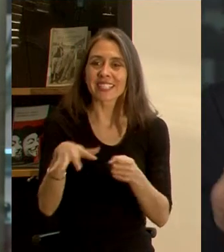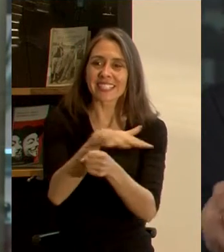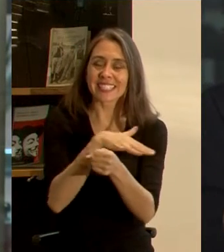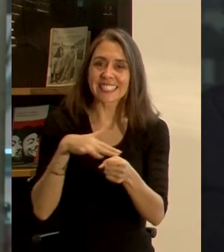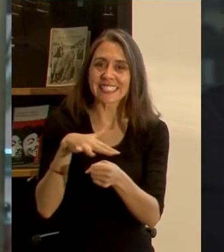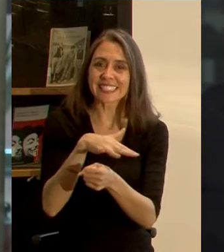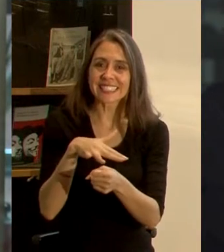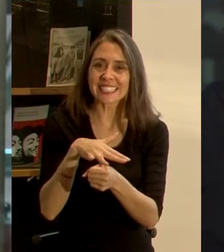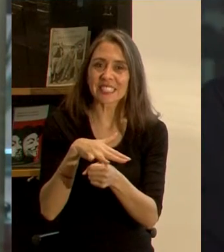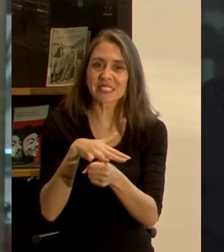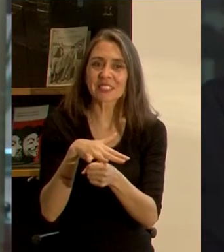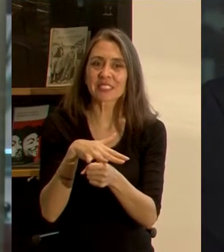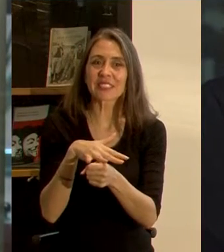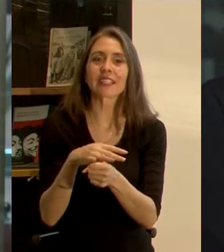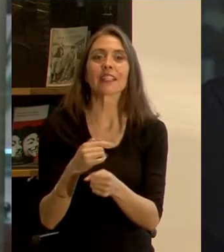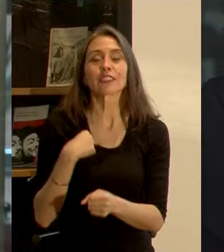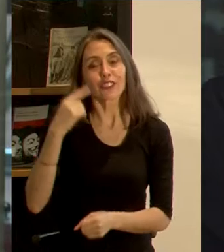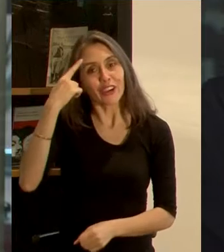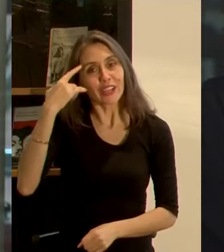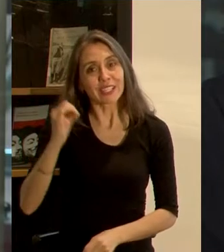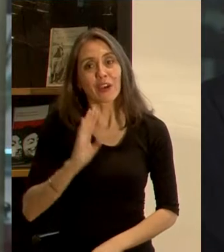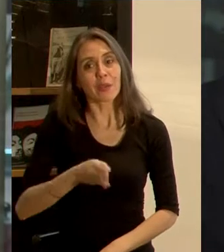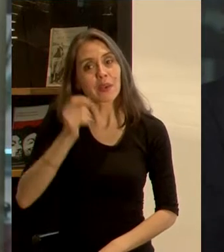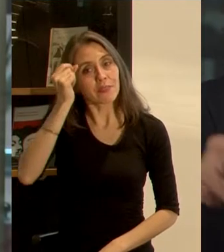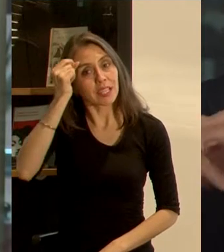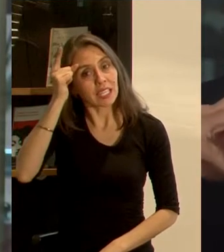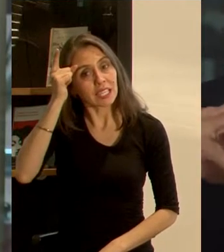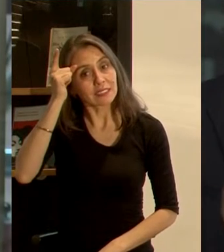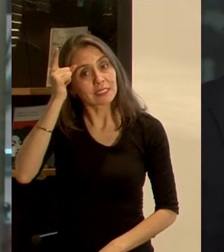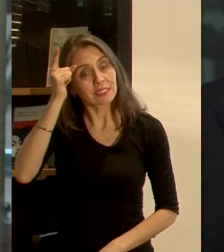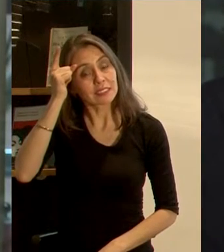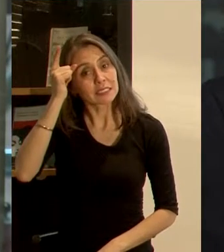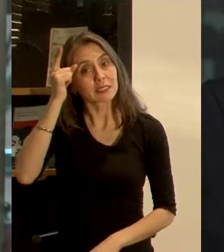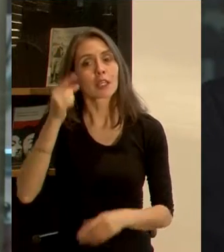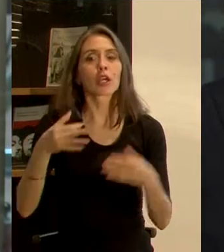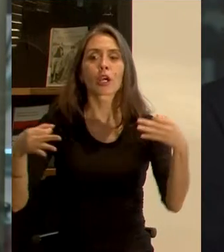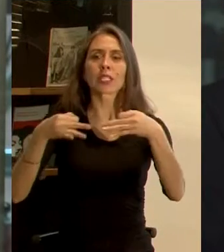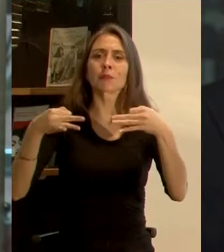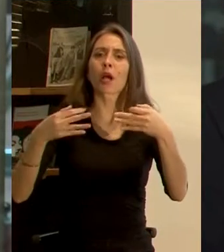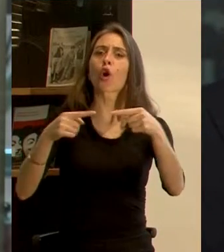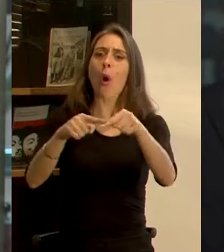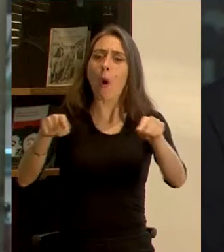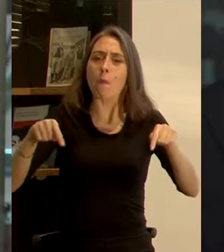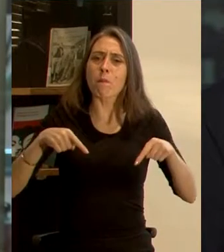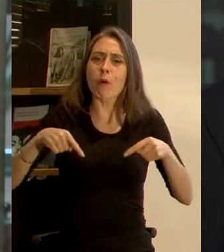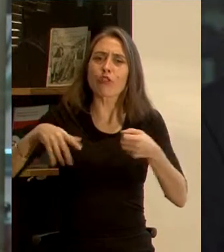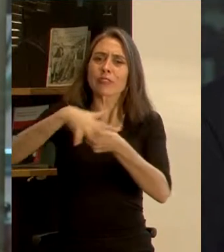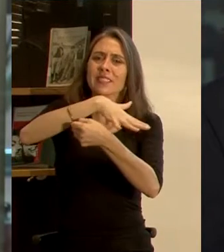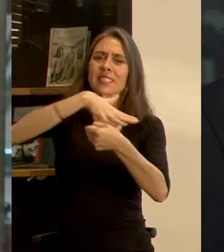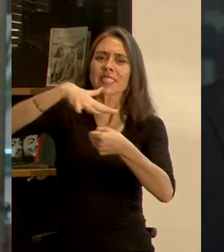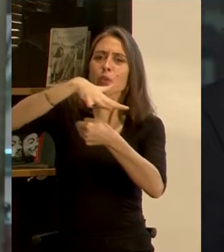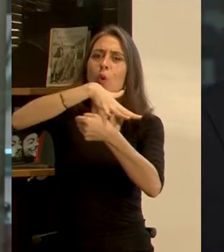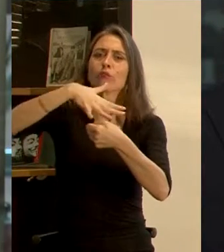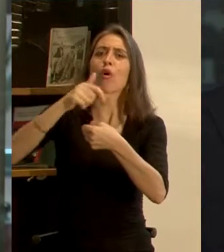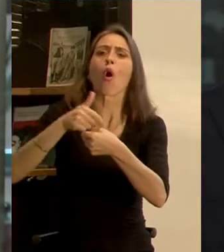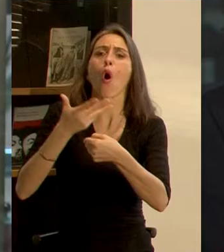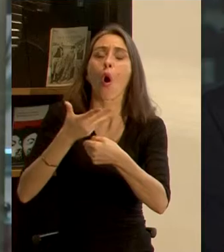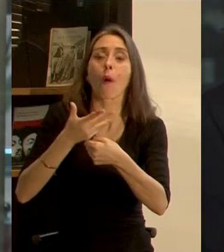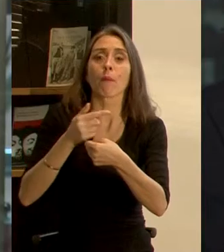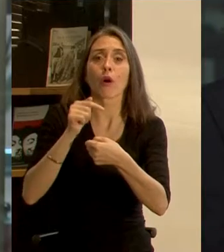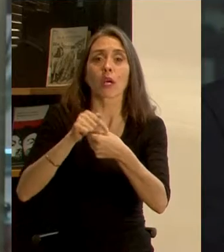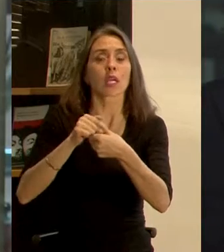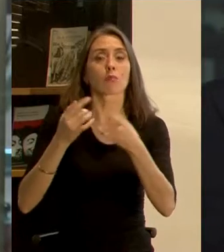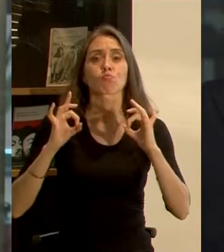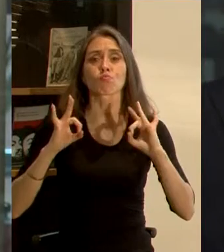Entonces, primero, yo creo que tenemos que entender que el contexto que vamos a vivir es un contexto que viene